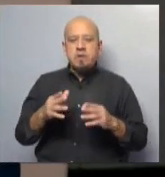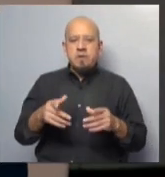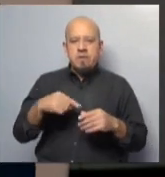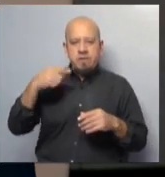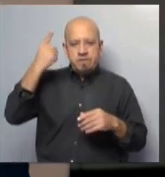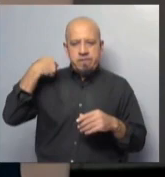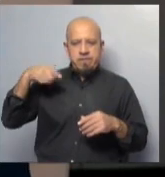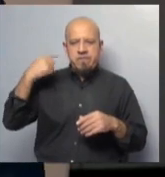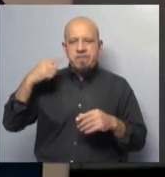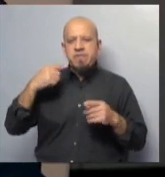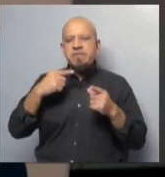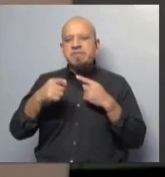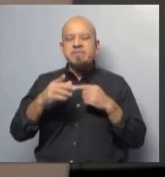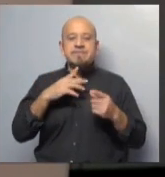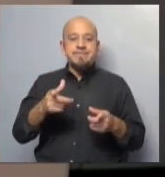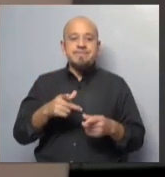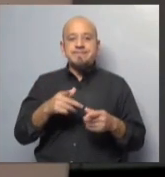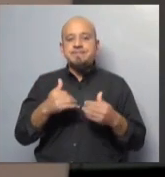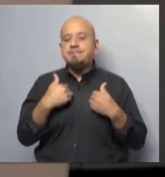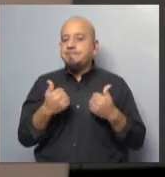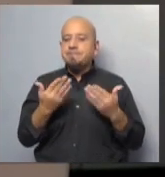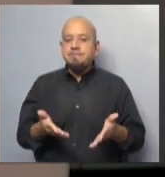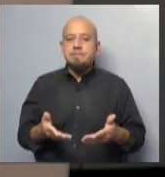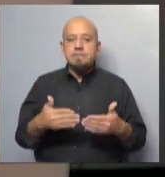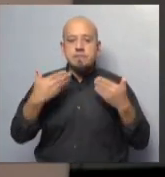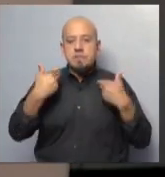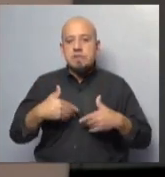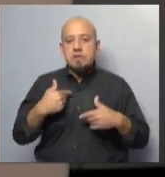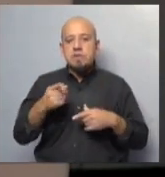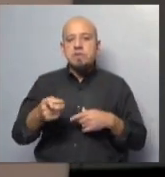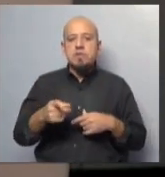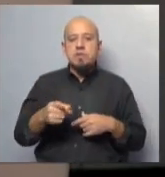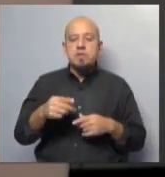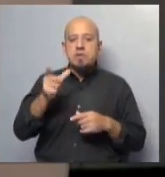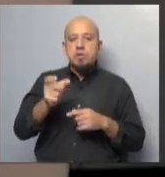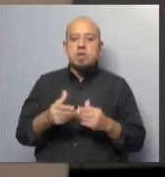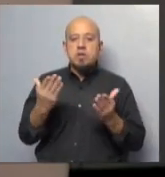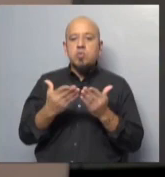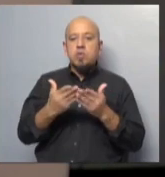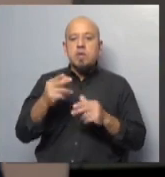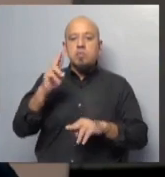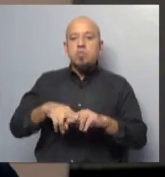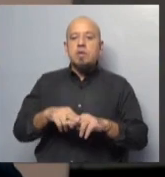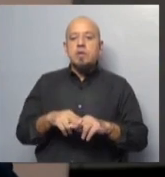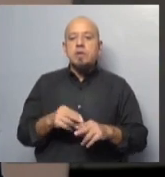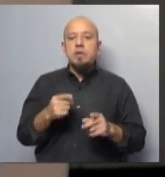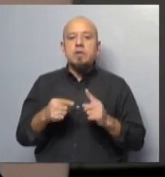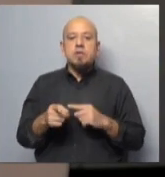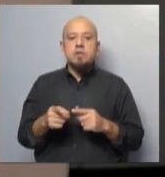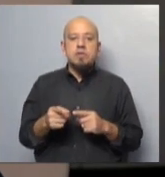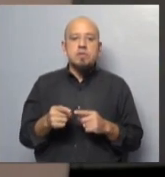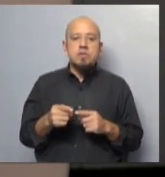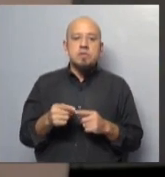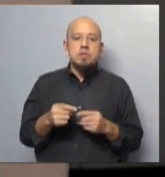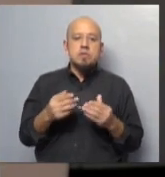en vez de donarlo a la ciencia o ser enterrado, él decide entregar ese cuerpo a un necrófilo. Entonces, lo que la obra juega un